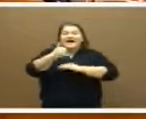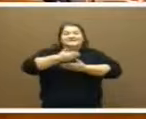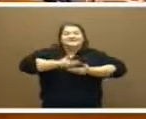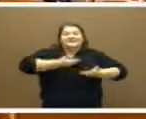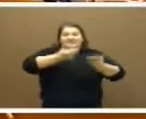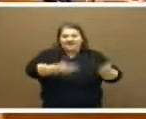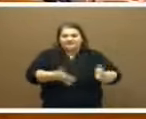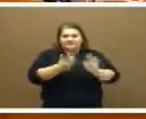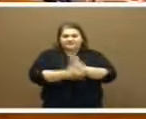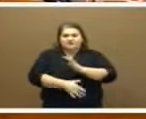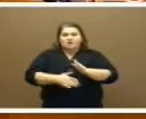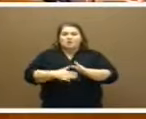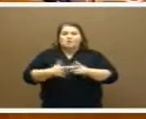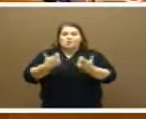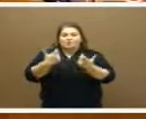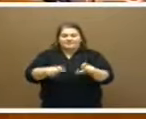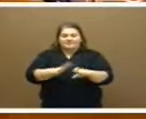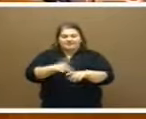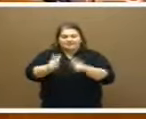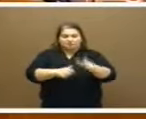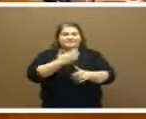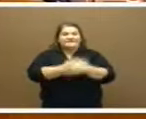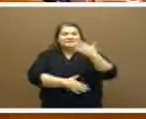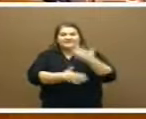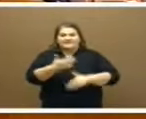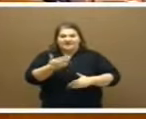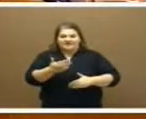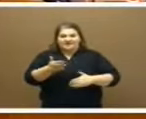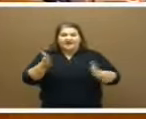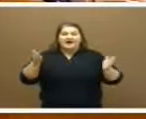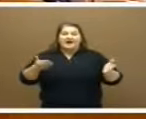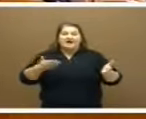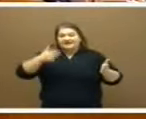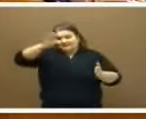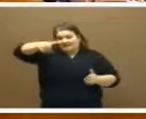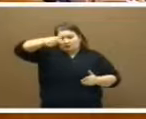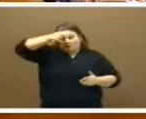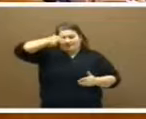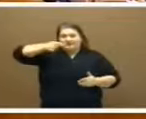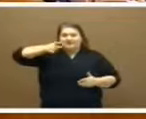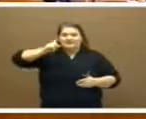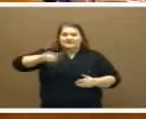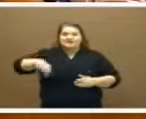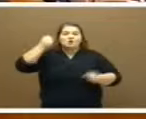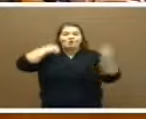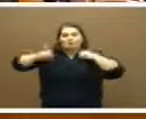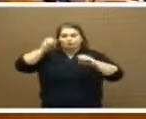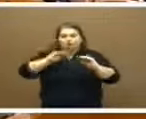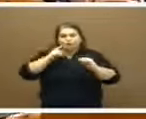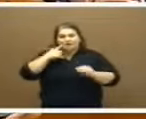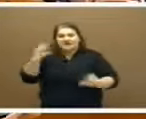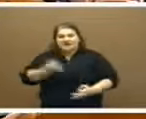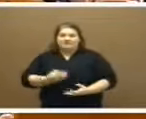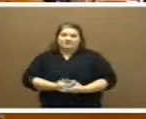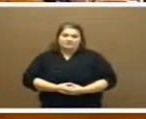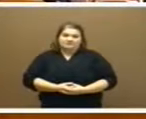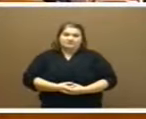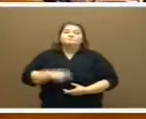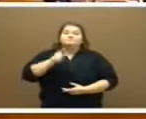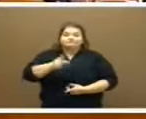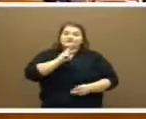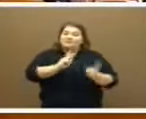asistencial, la creación de la unidad para la atención de personas con discapacidad intelectual y graves alteraciones de conducta.